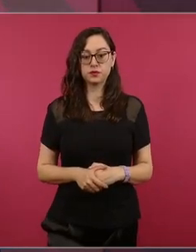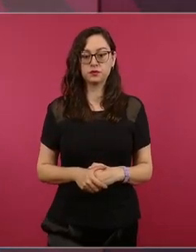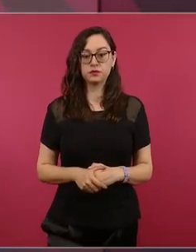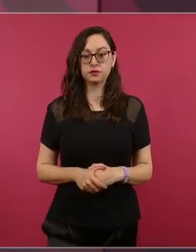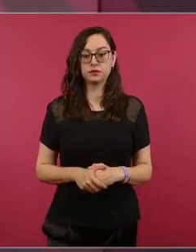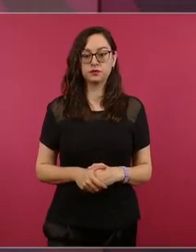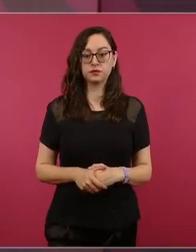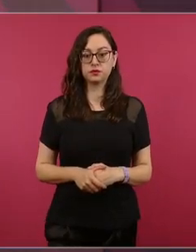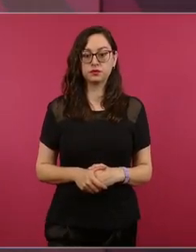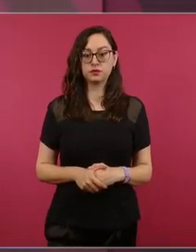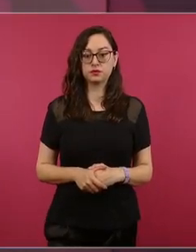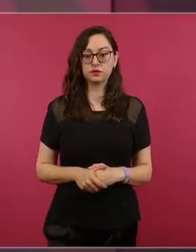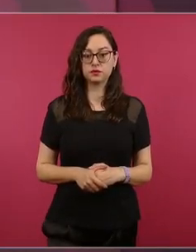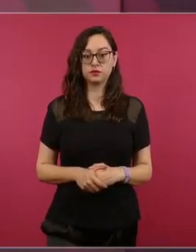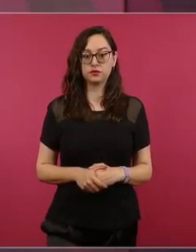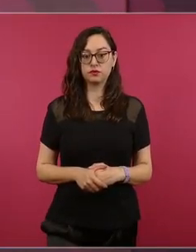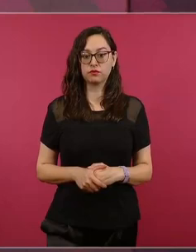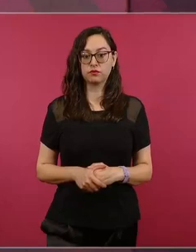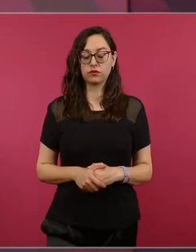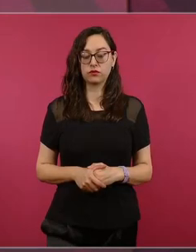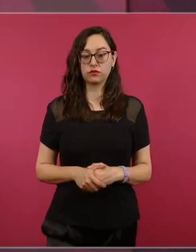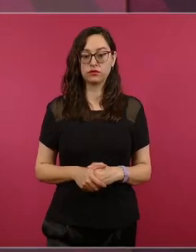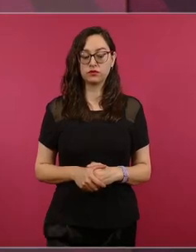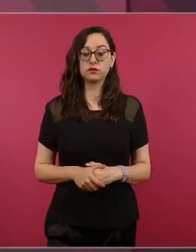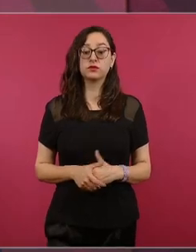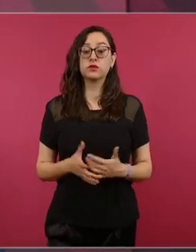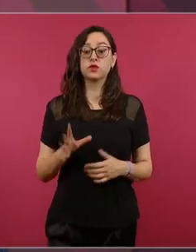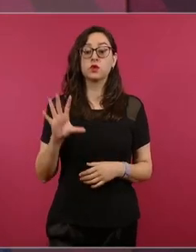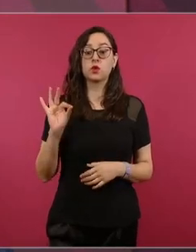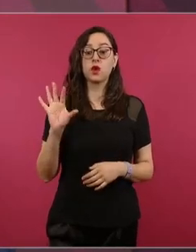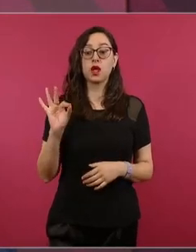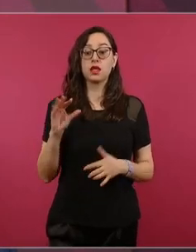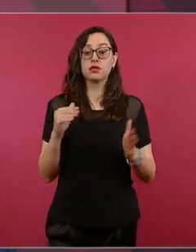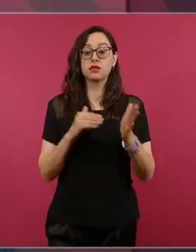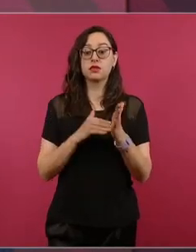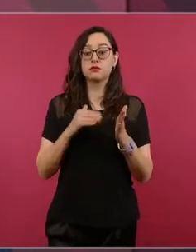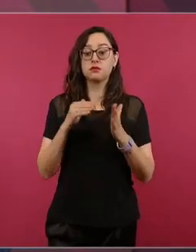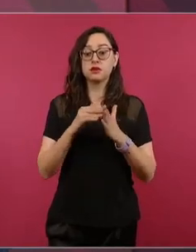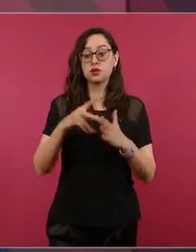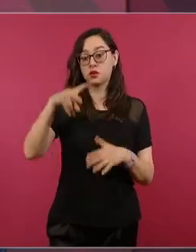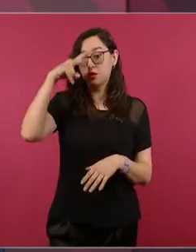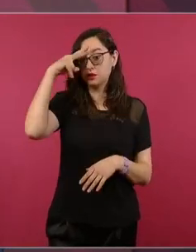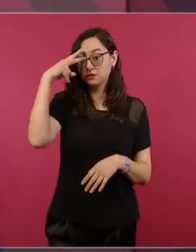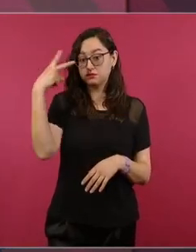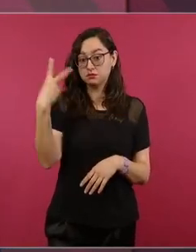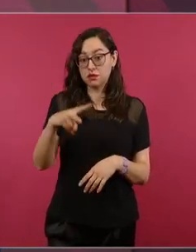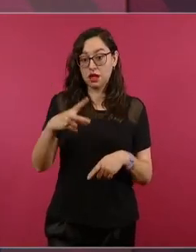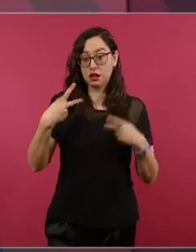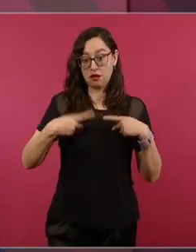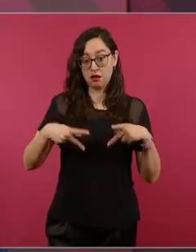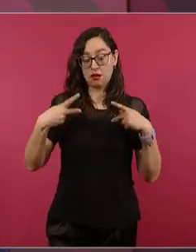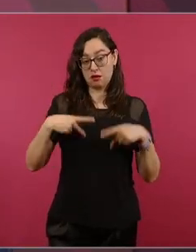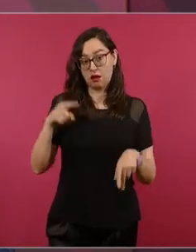Hay 40 millones de mexicanos en Estados Unidos,